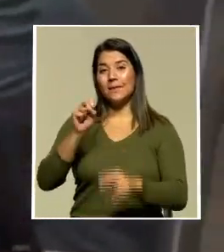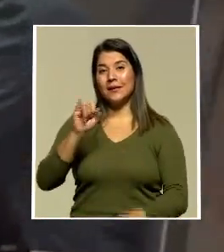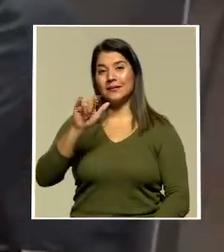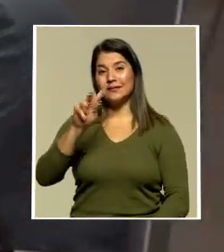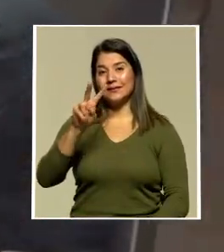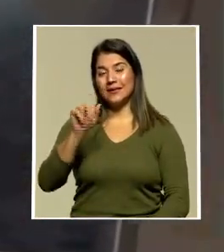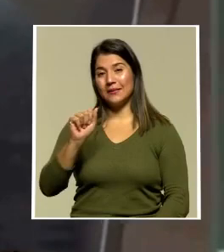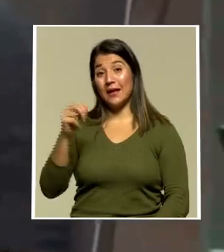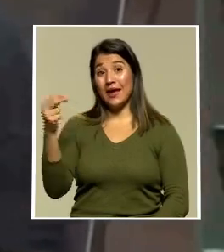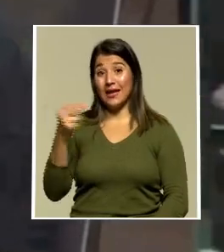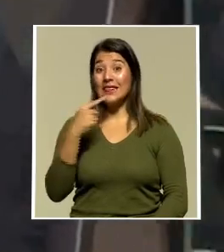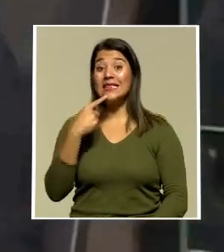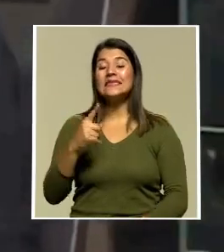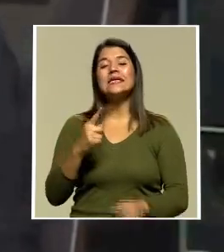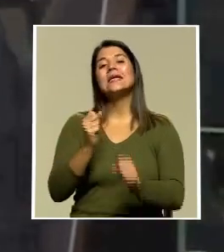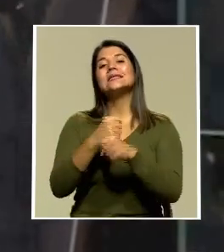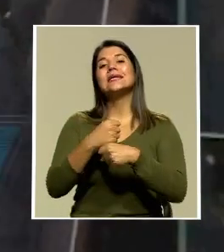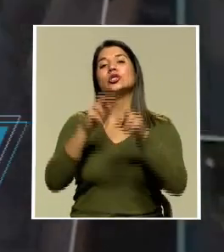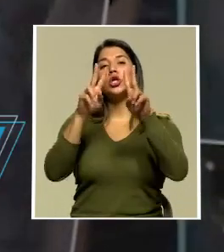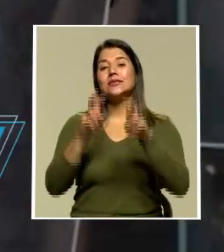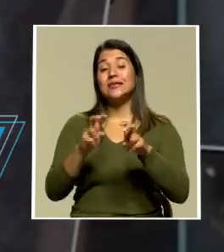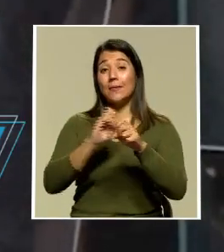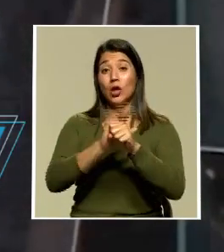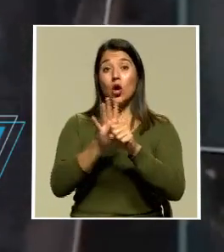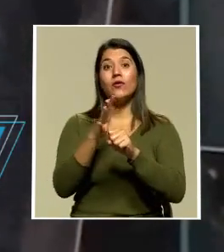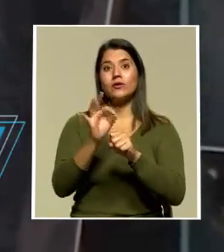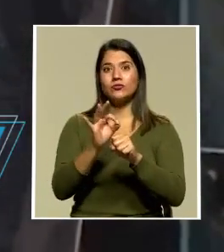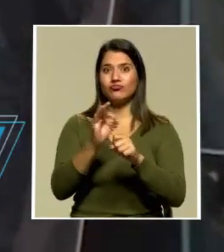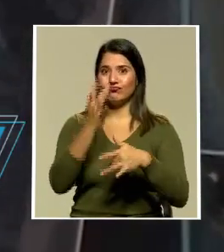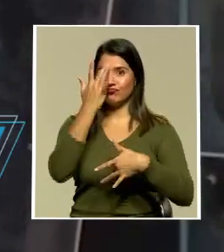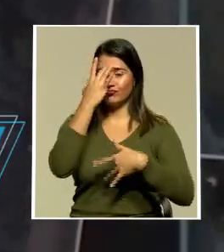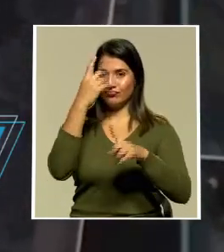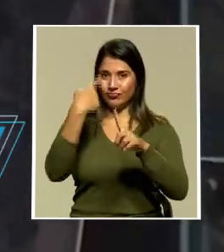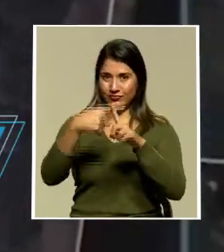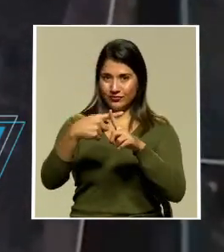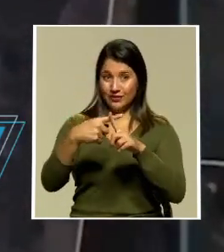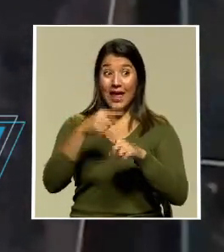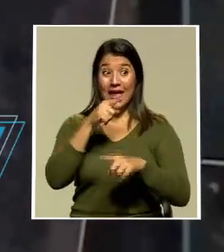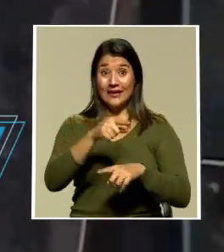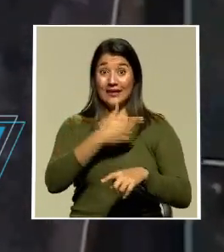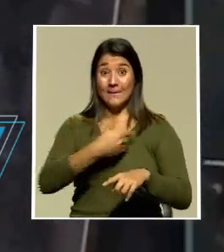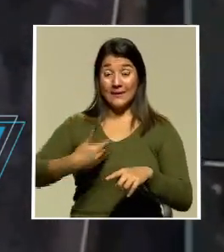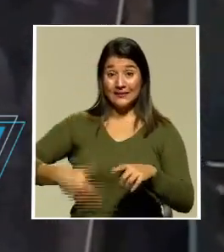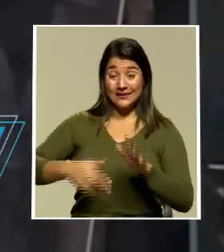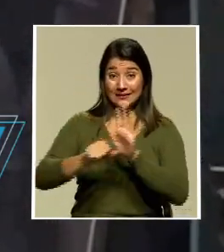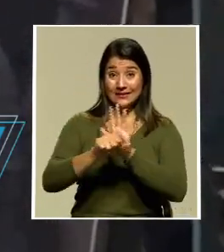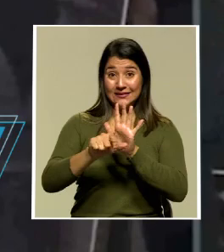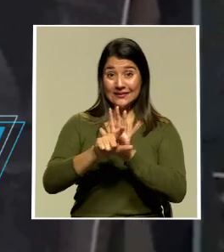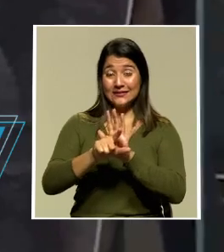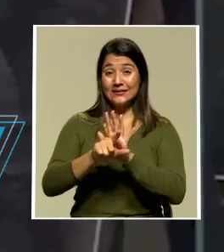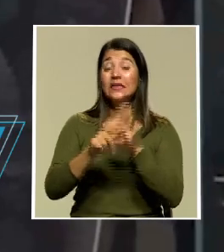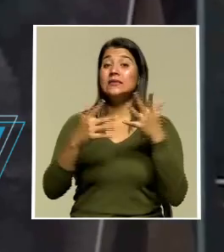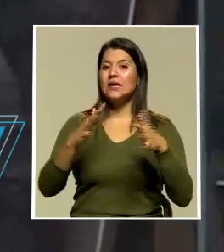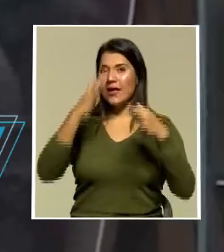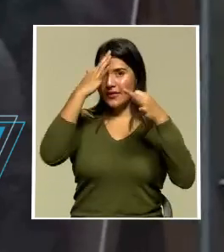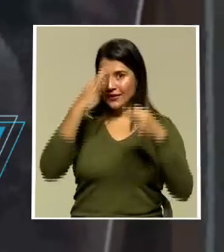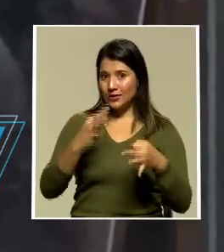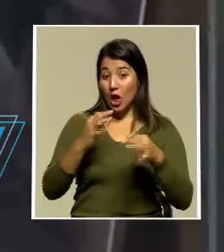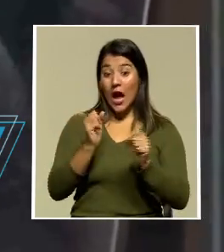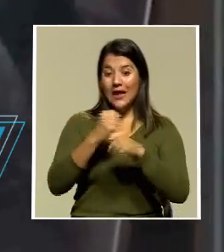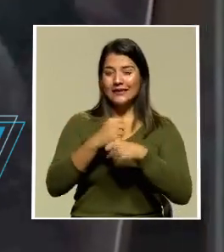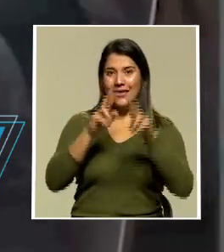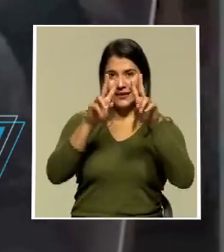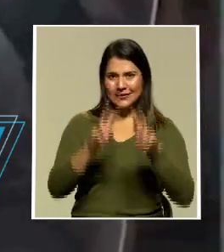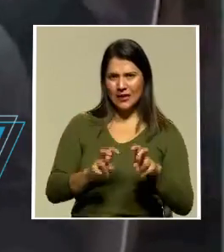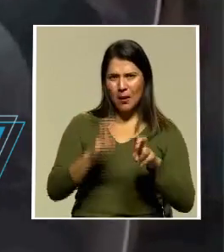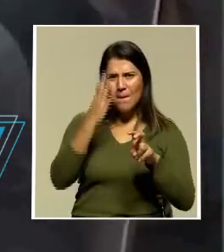se realizó la prueba de COVID-19 y la misma dio positiva. La presidenta del Primer Poder de la República tomó la decisión de hacerse la prueba